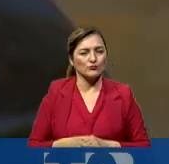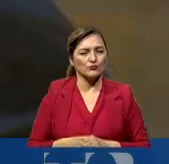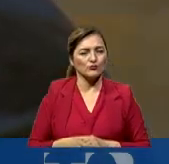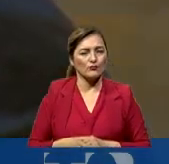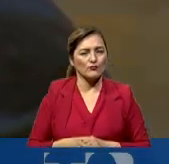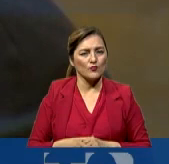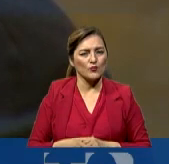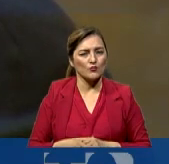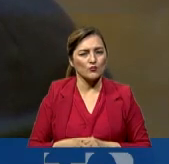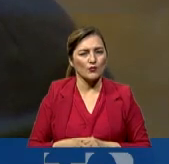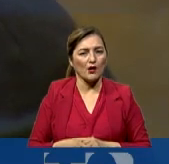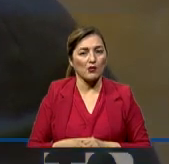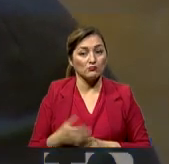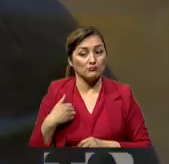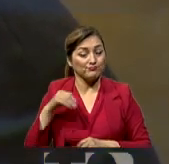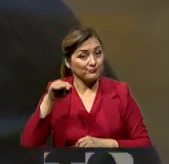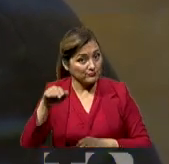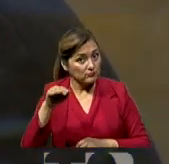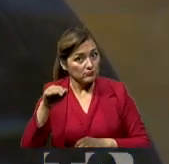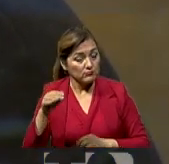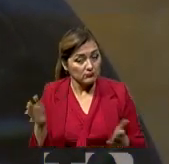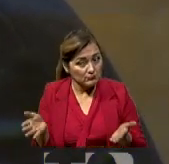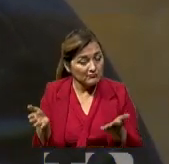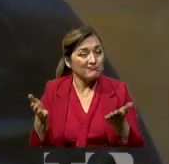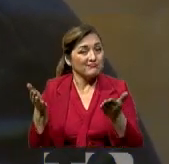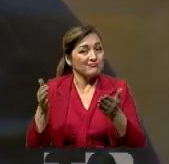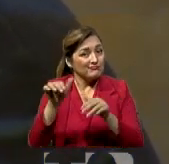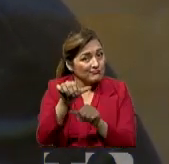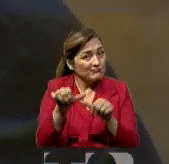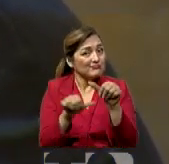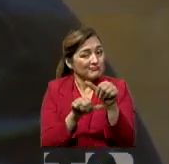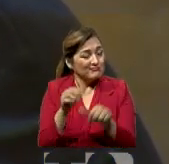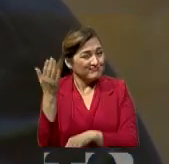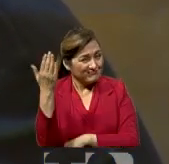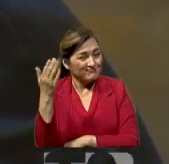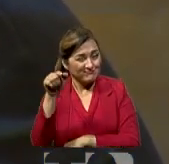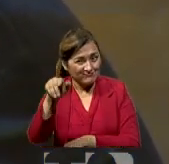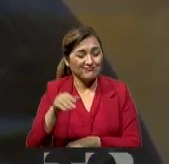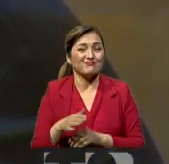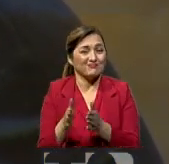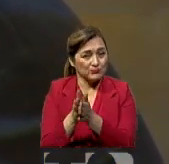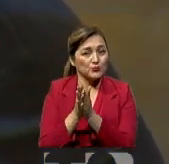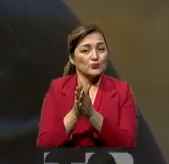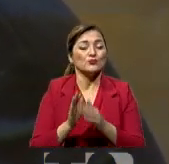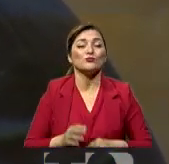Y este exhorto que se está realizando a la administración me parece que